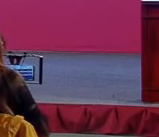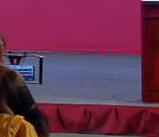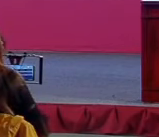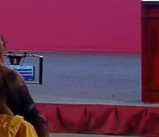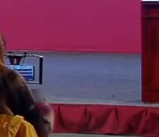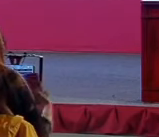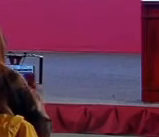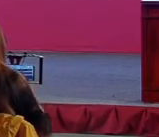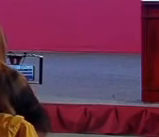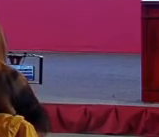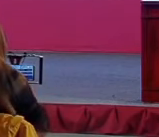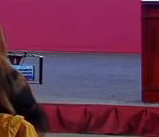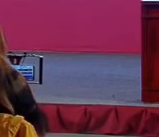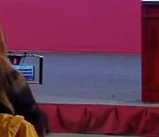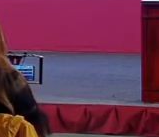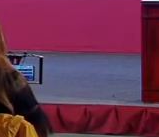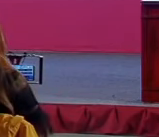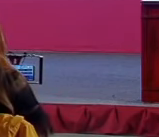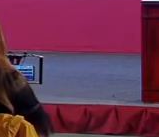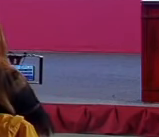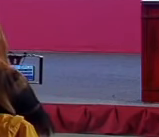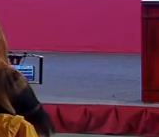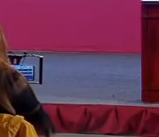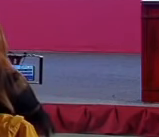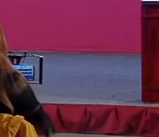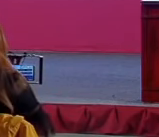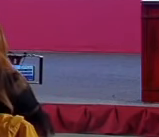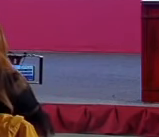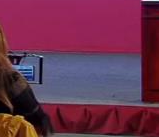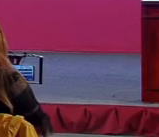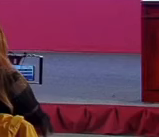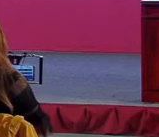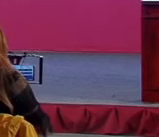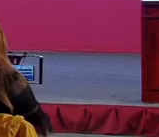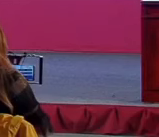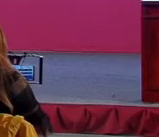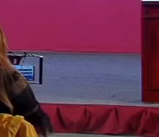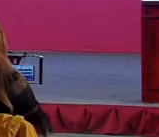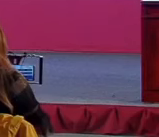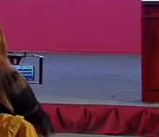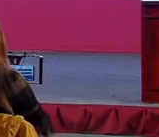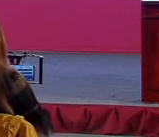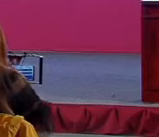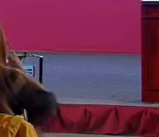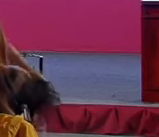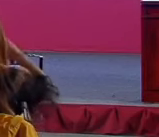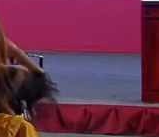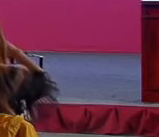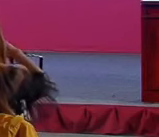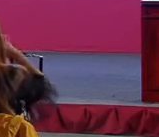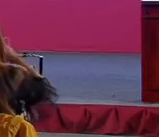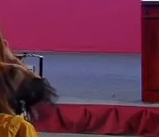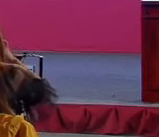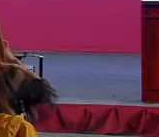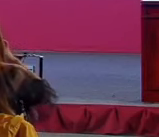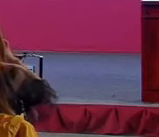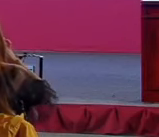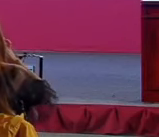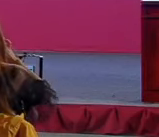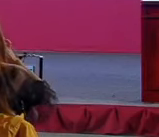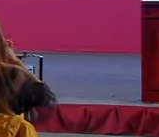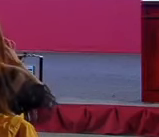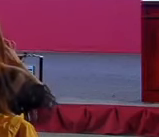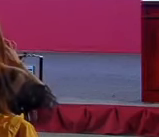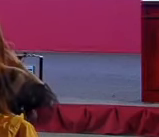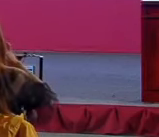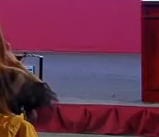prueba que en su momento es el estándar de oro, es la prueba que se recomienda por la Secretaría de Salud para